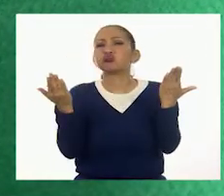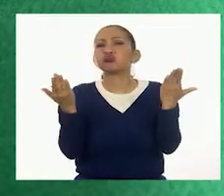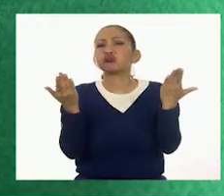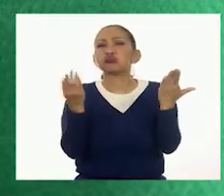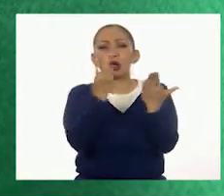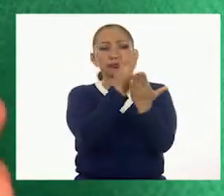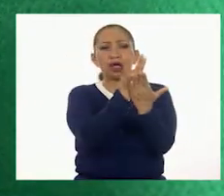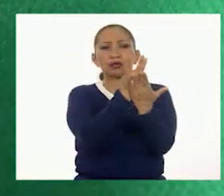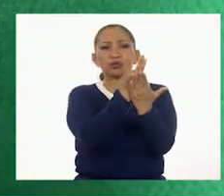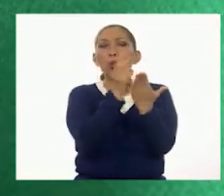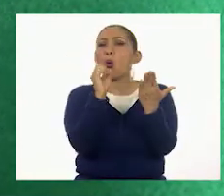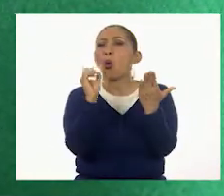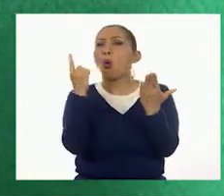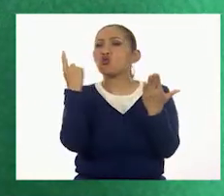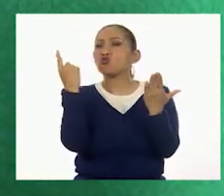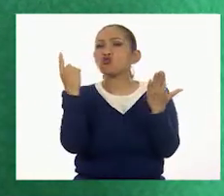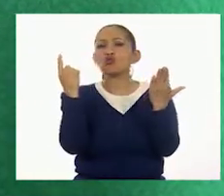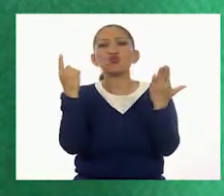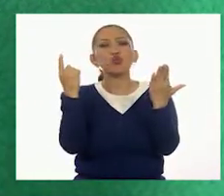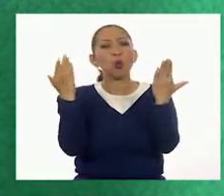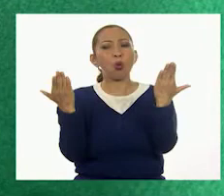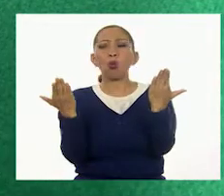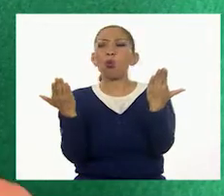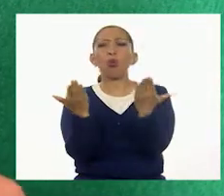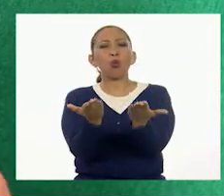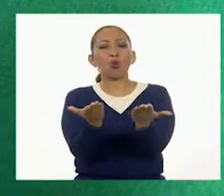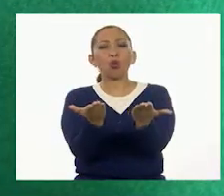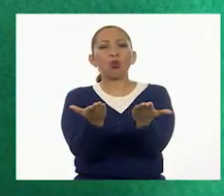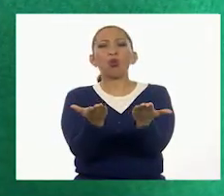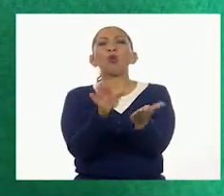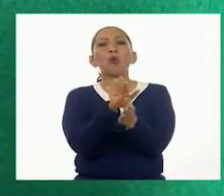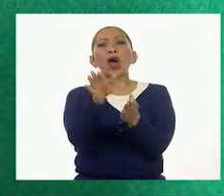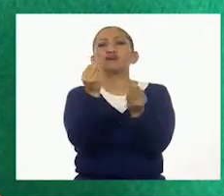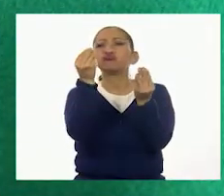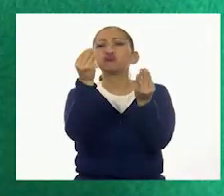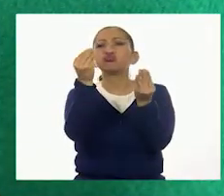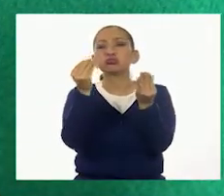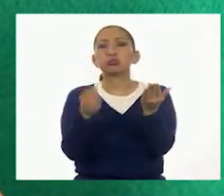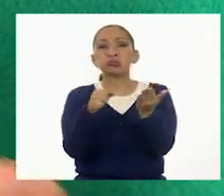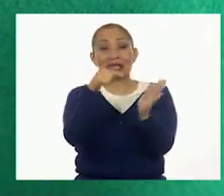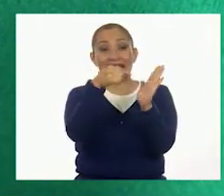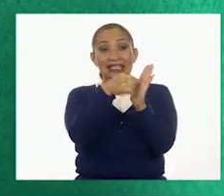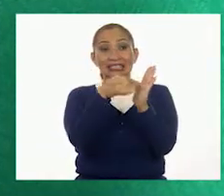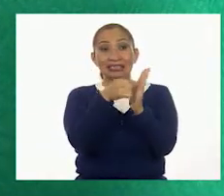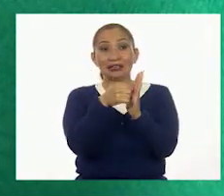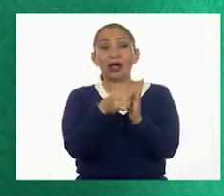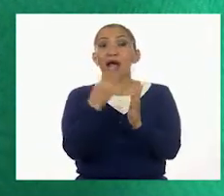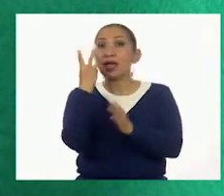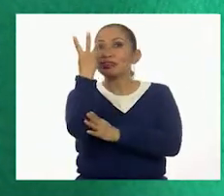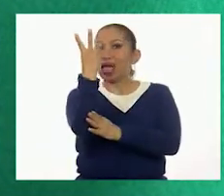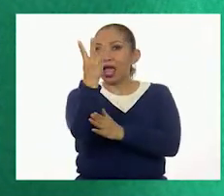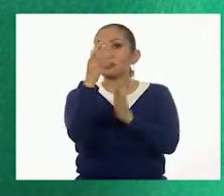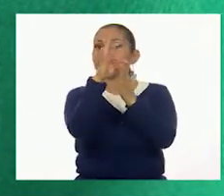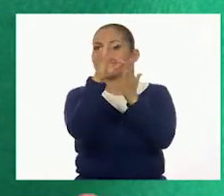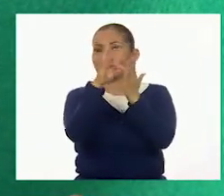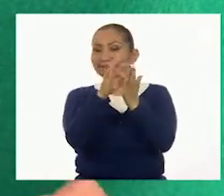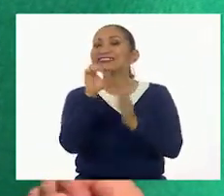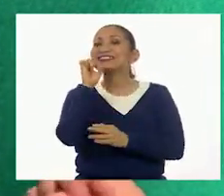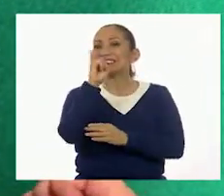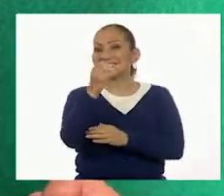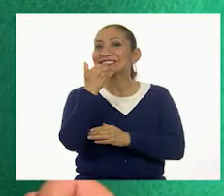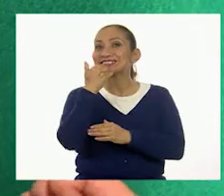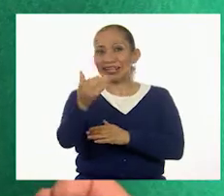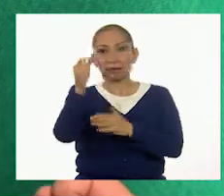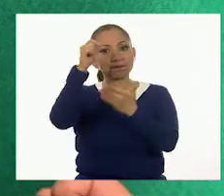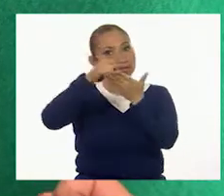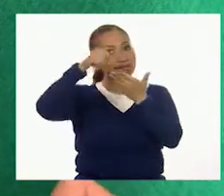tres puntitos o este o un puntito? Este. ¿Los tres puntitos? Sí.